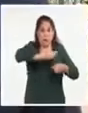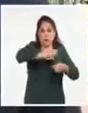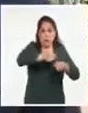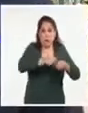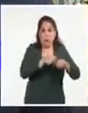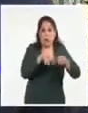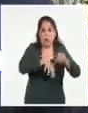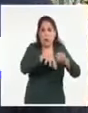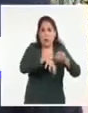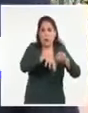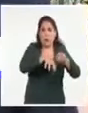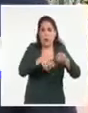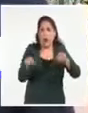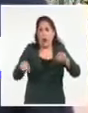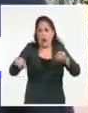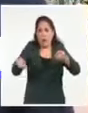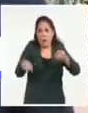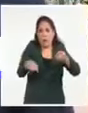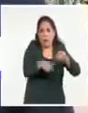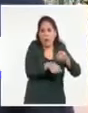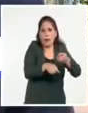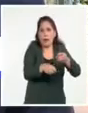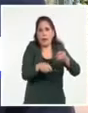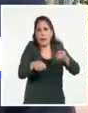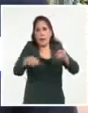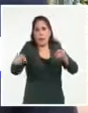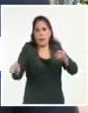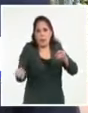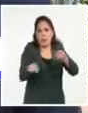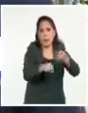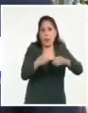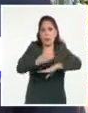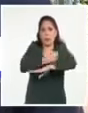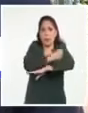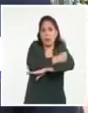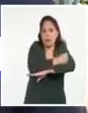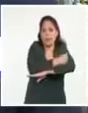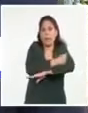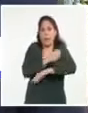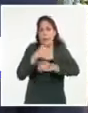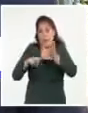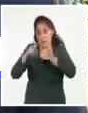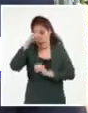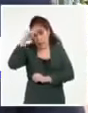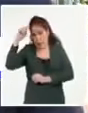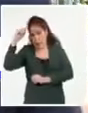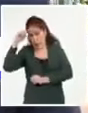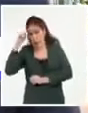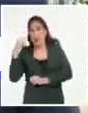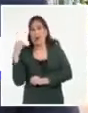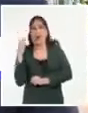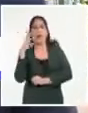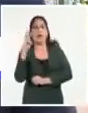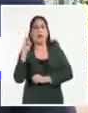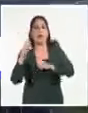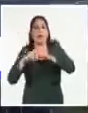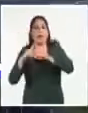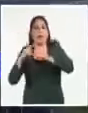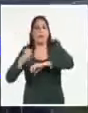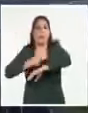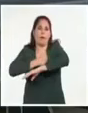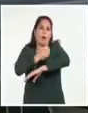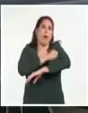cuando se traía con pipas grandes, teníamos que traerla desde Santo Espíritu, es decir, a más de 30 kilómetros de